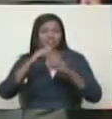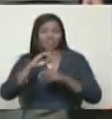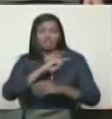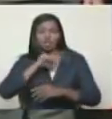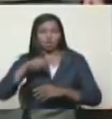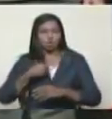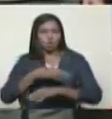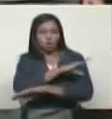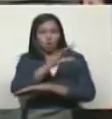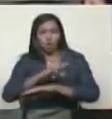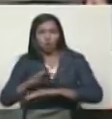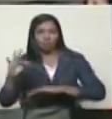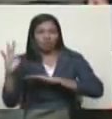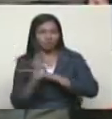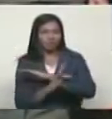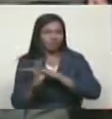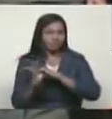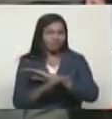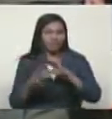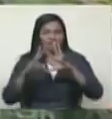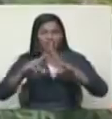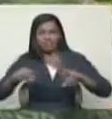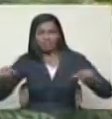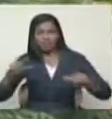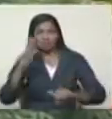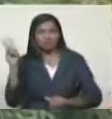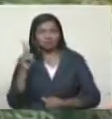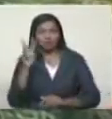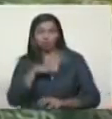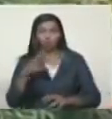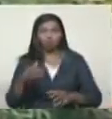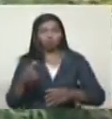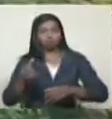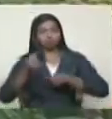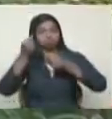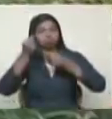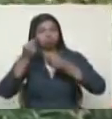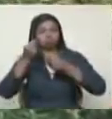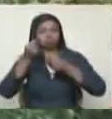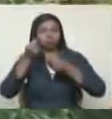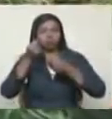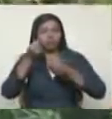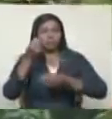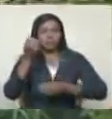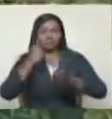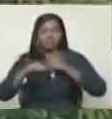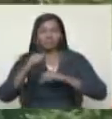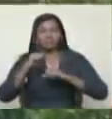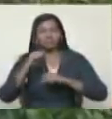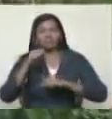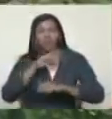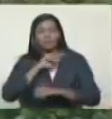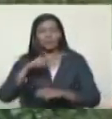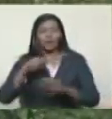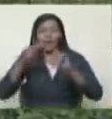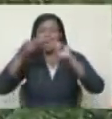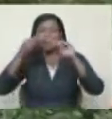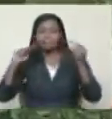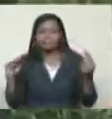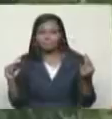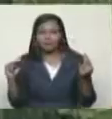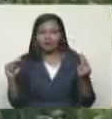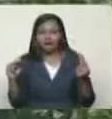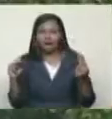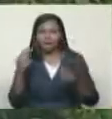costas, la frontera, el territorio, tomaríamos las armas para defenderla por la paz y